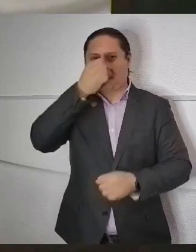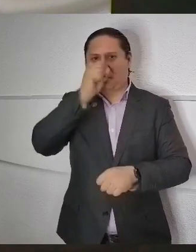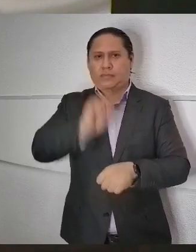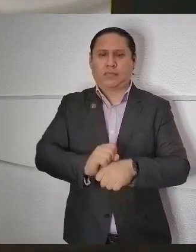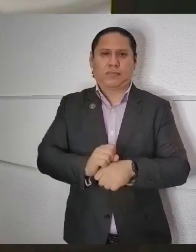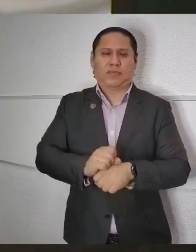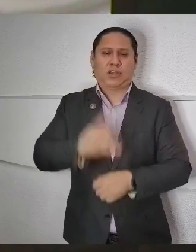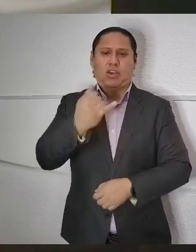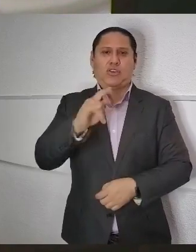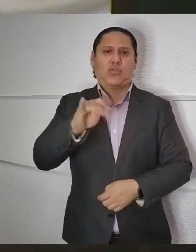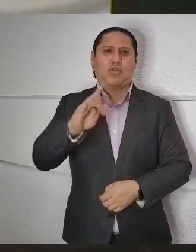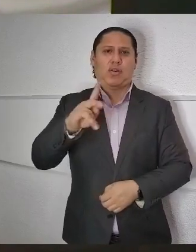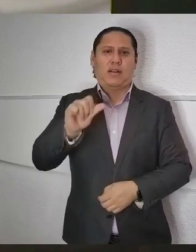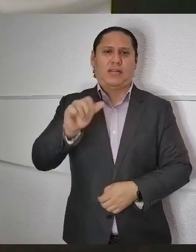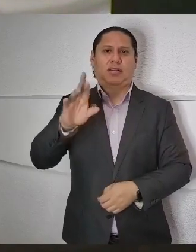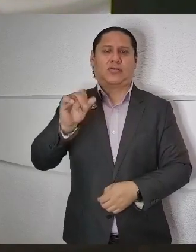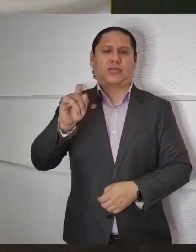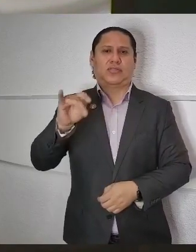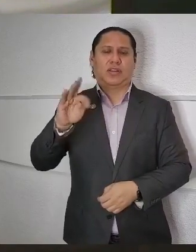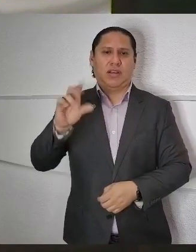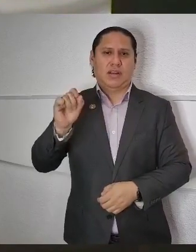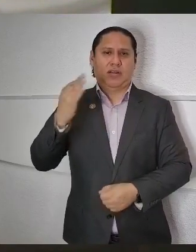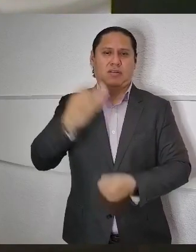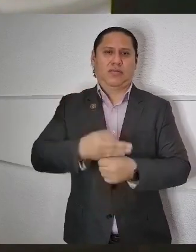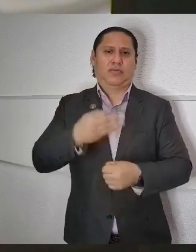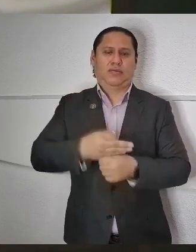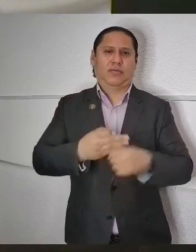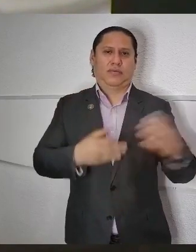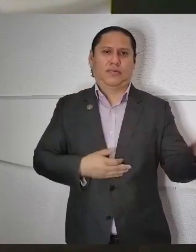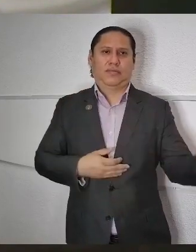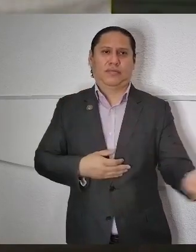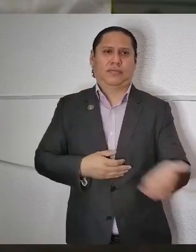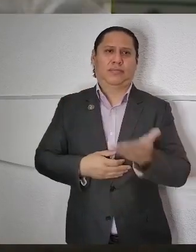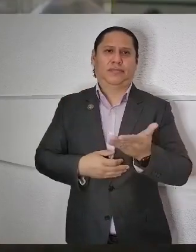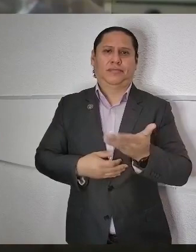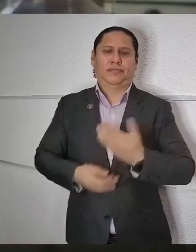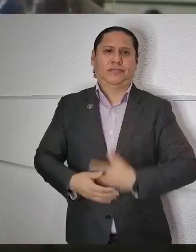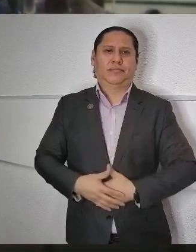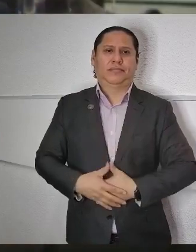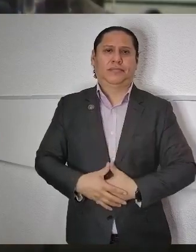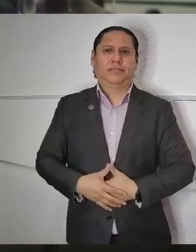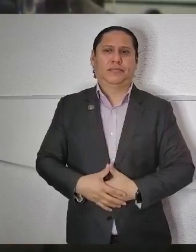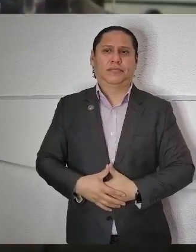secretaria Yolanda del Rosario Correa González a partir de este momento.